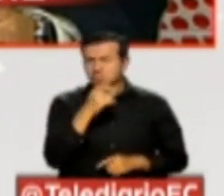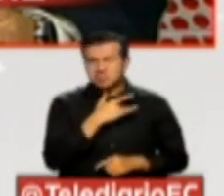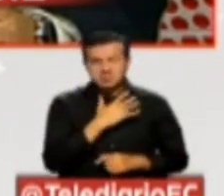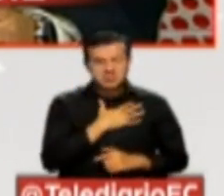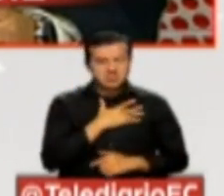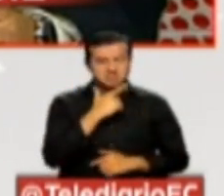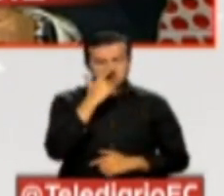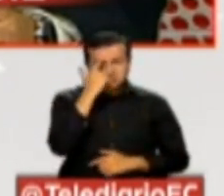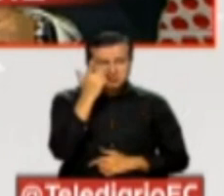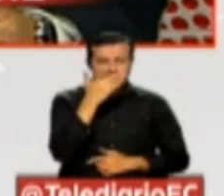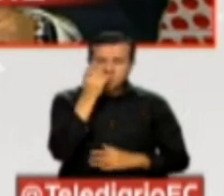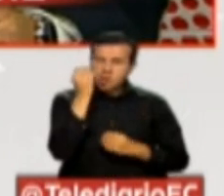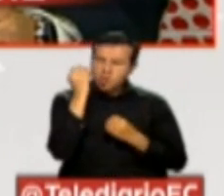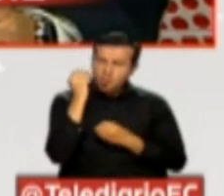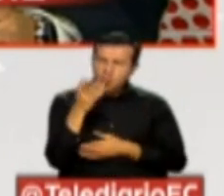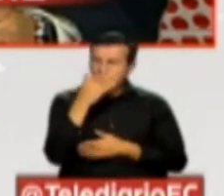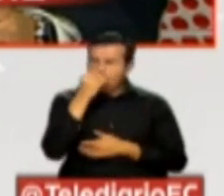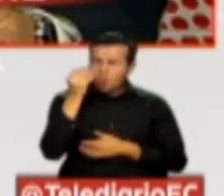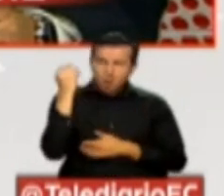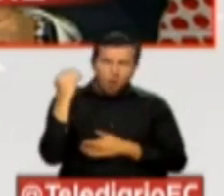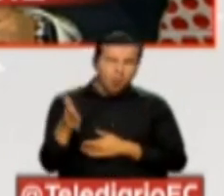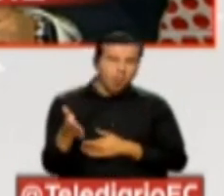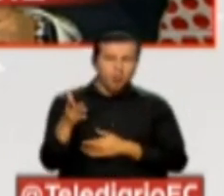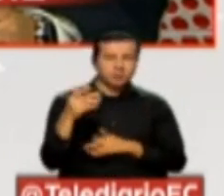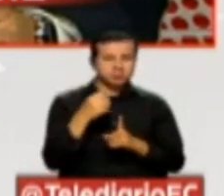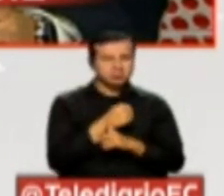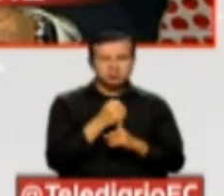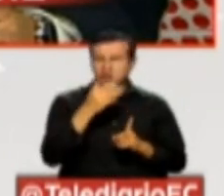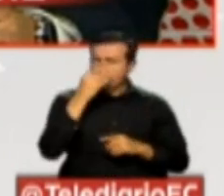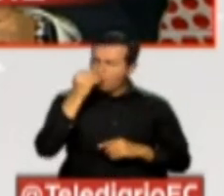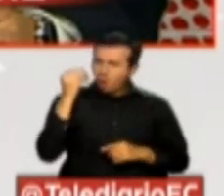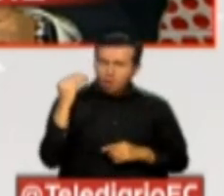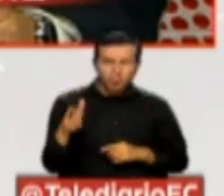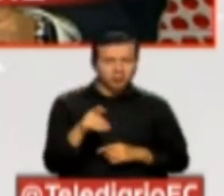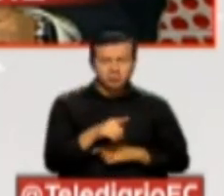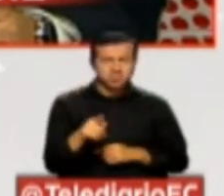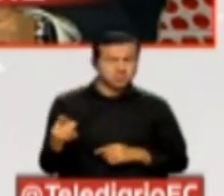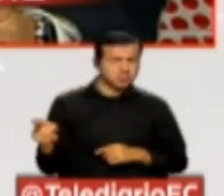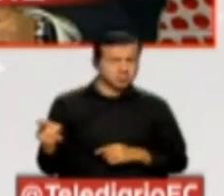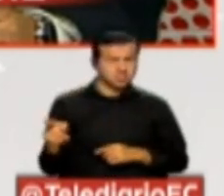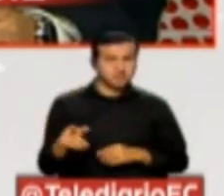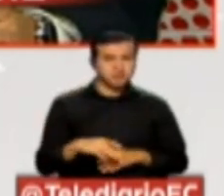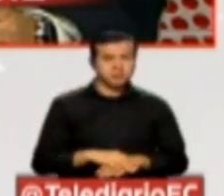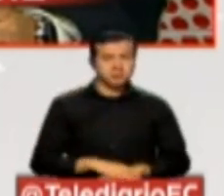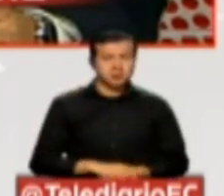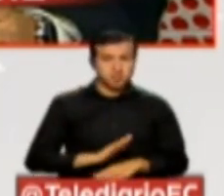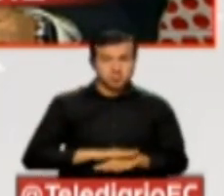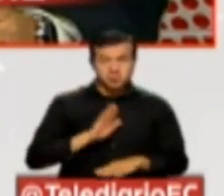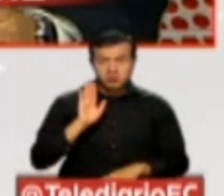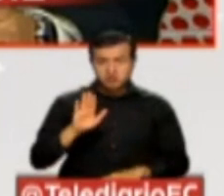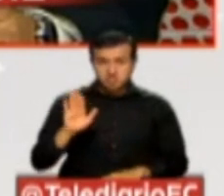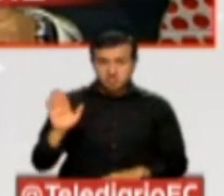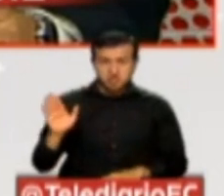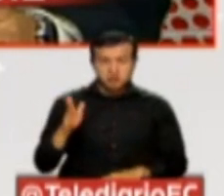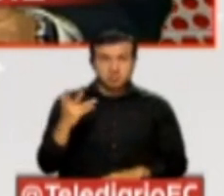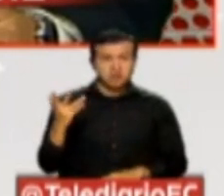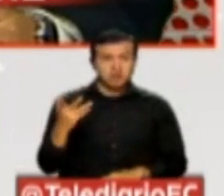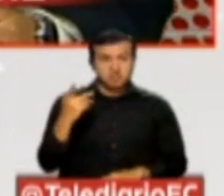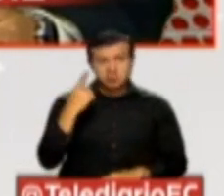indignación, de repulsa y de rechazo a la agresión de la que fueron autores. Pero